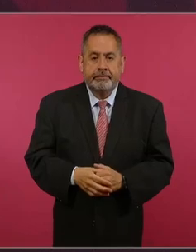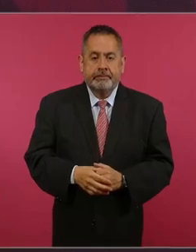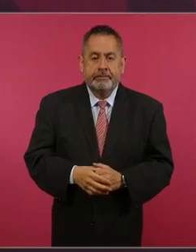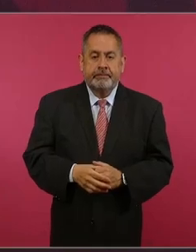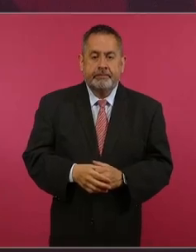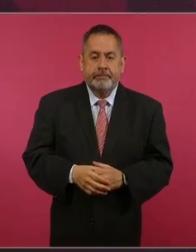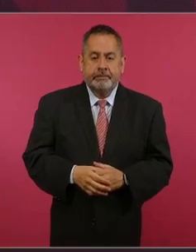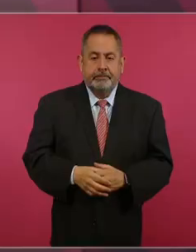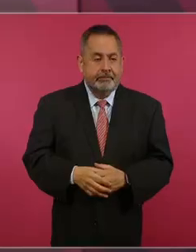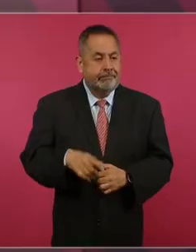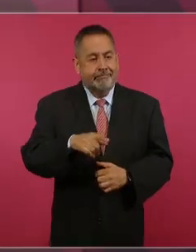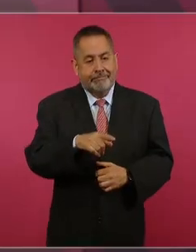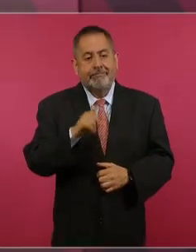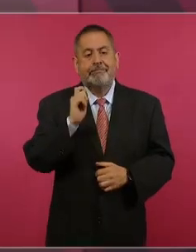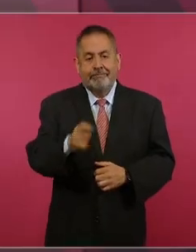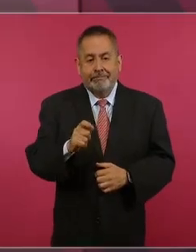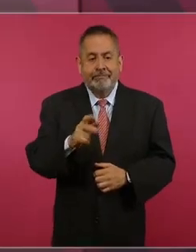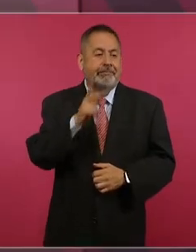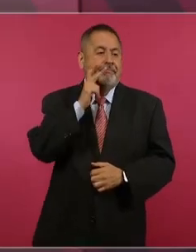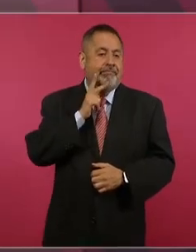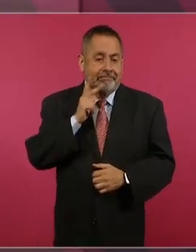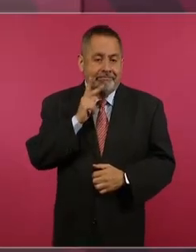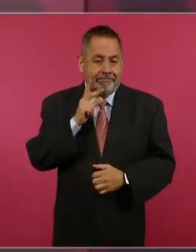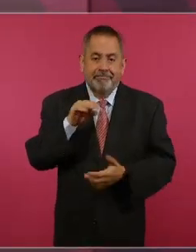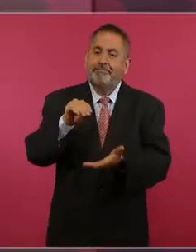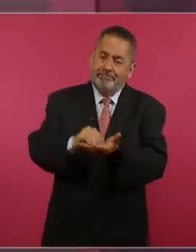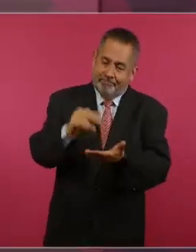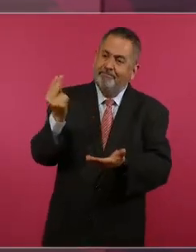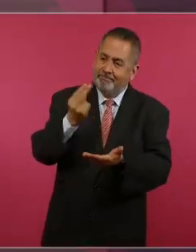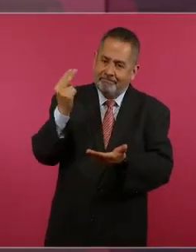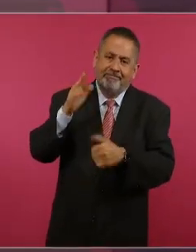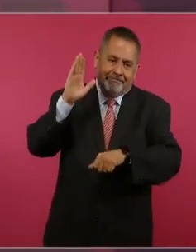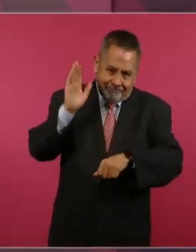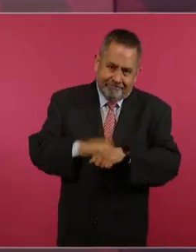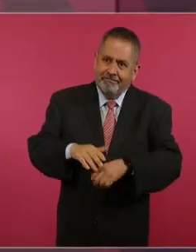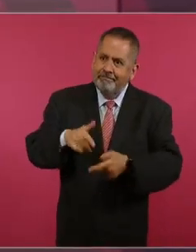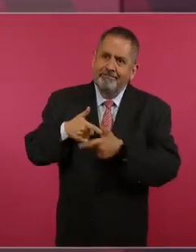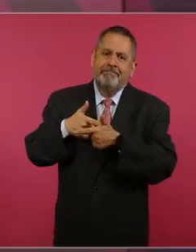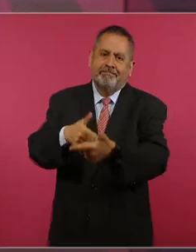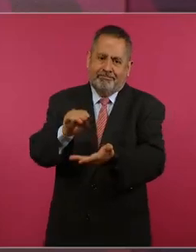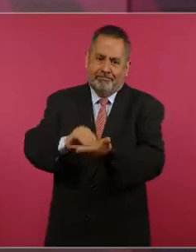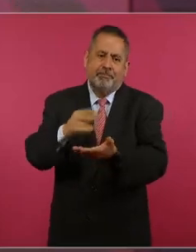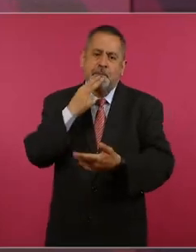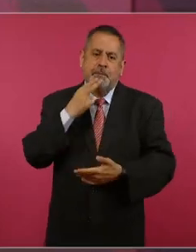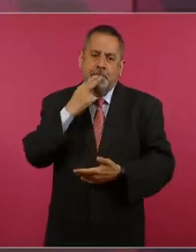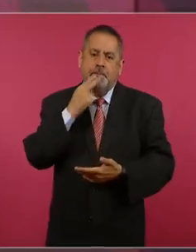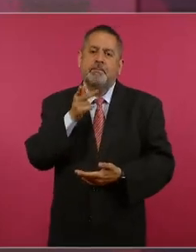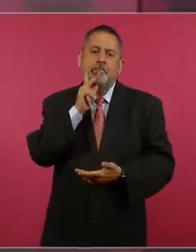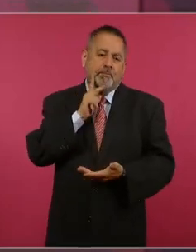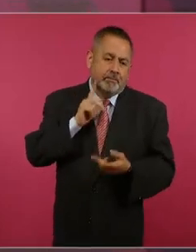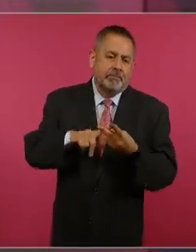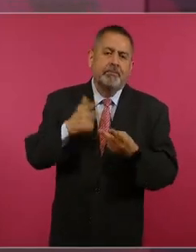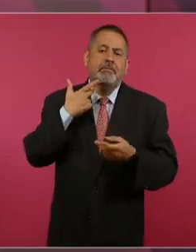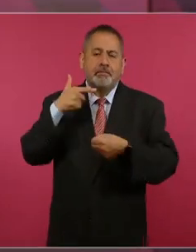que sí se iba a necesitar todavía más tiempo el petróleo y las